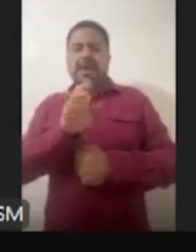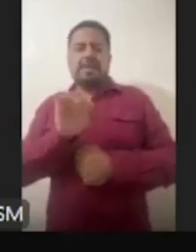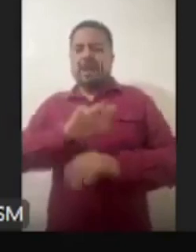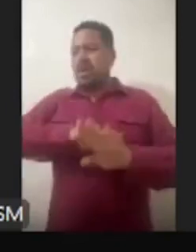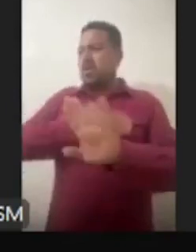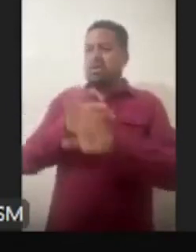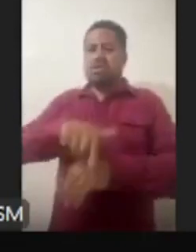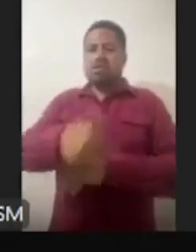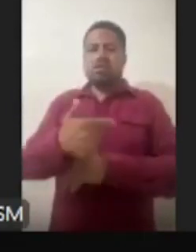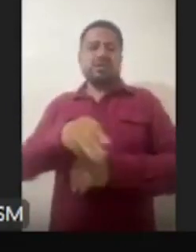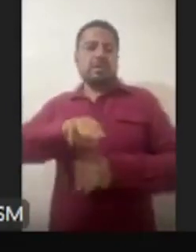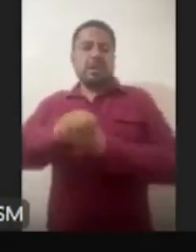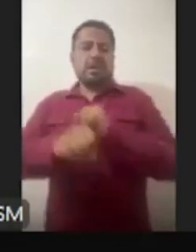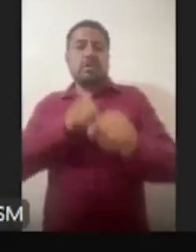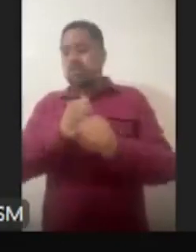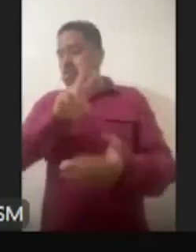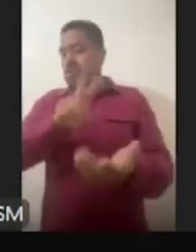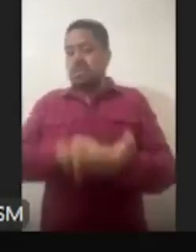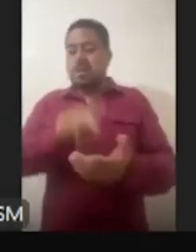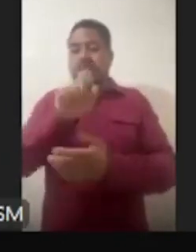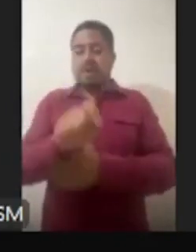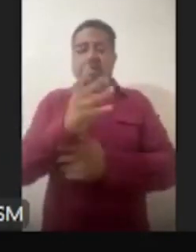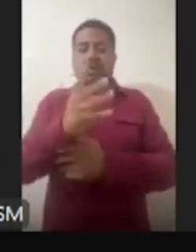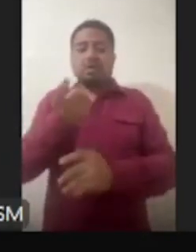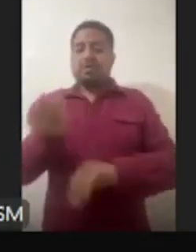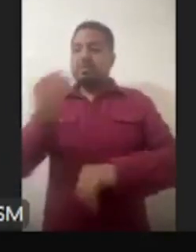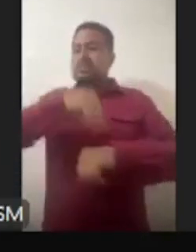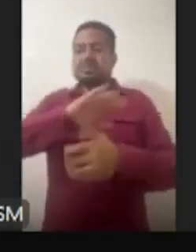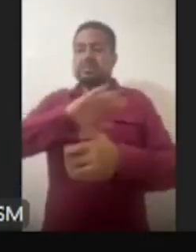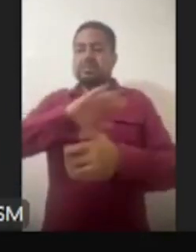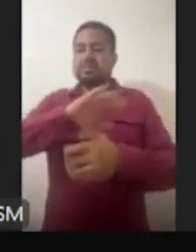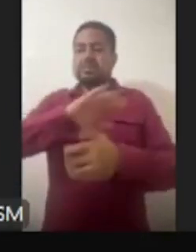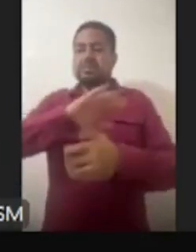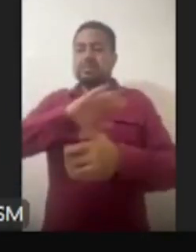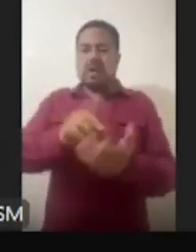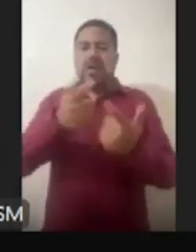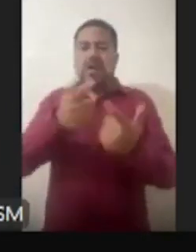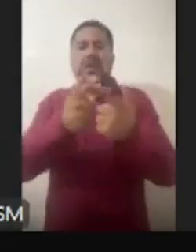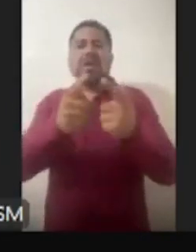del 2024, dictado en el expediente intrapartidario número